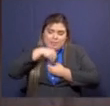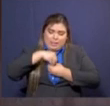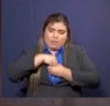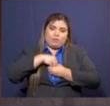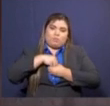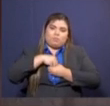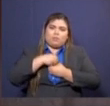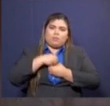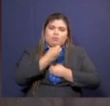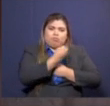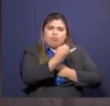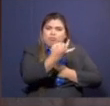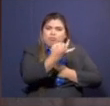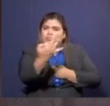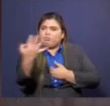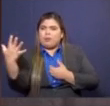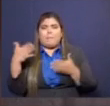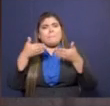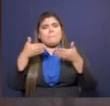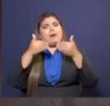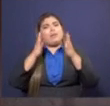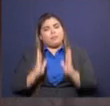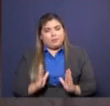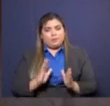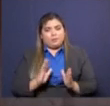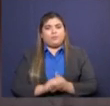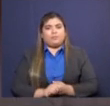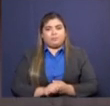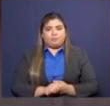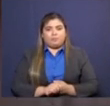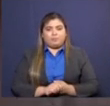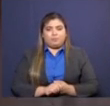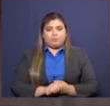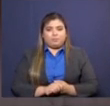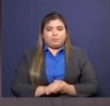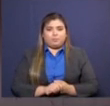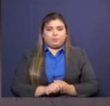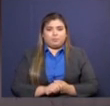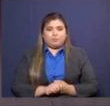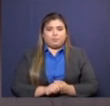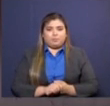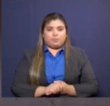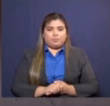de la mayoría de los panameños.